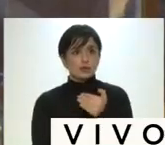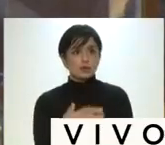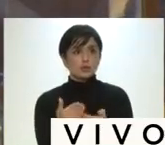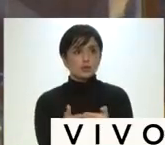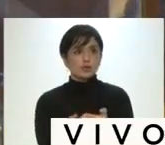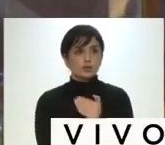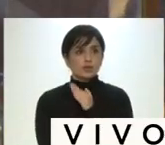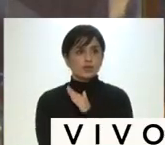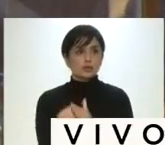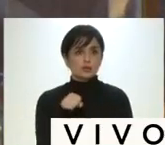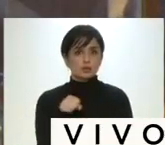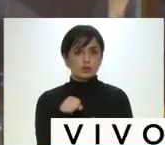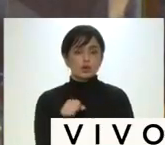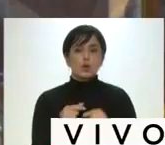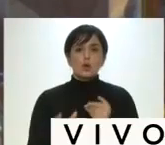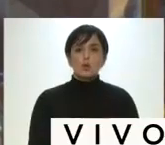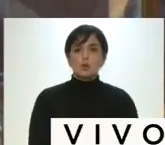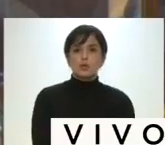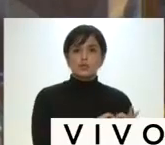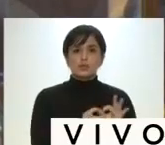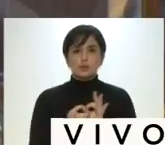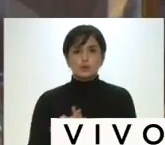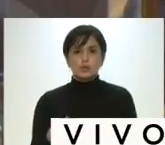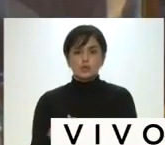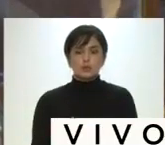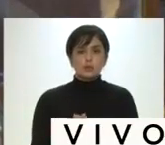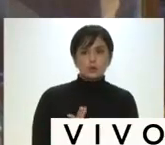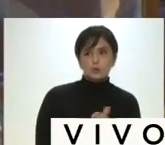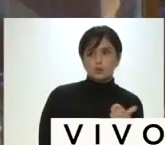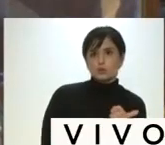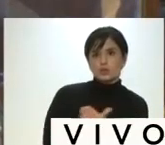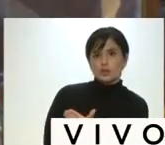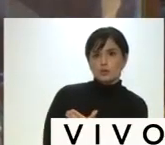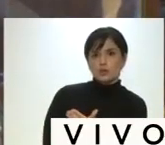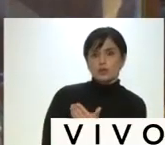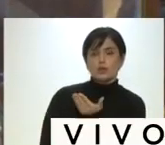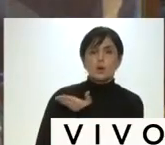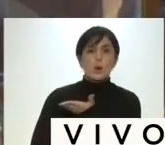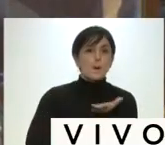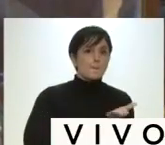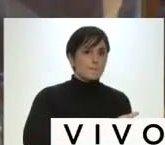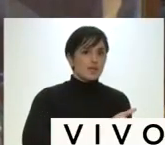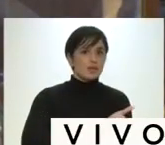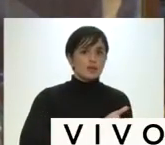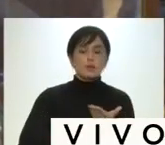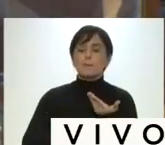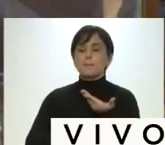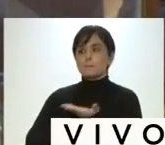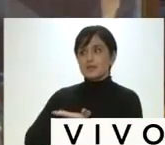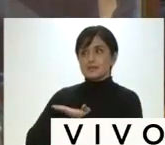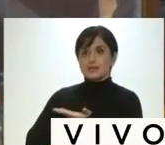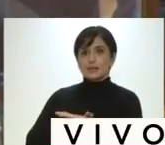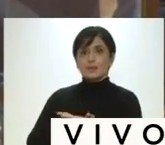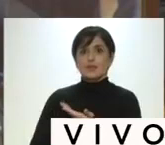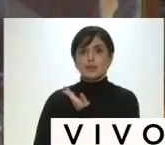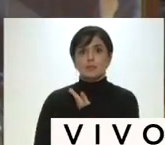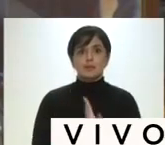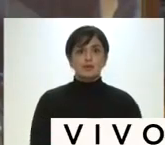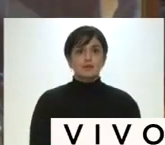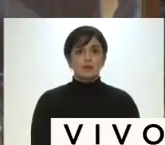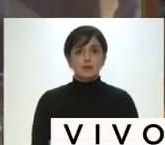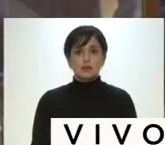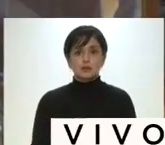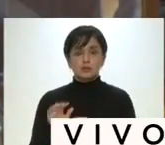destitución. Por esa razón, señora Presidenta, y por su intermedio, pido que se le solicite al señor Presidente de la Comisión de Constitución,